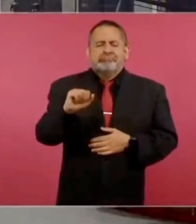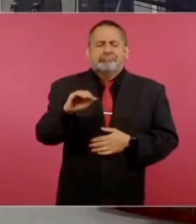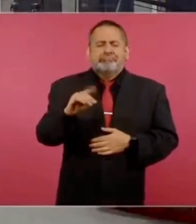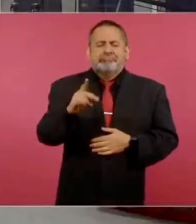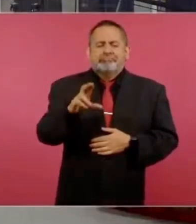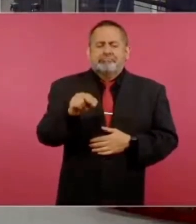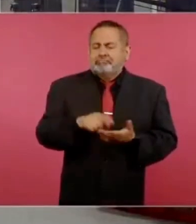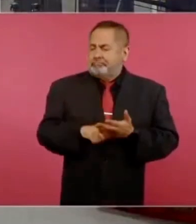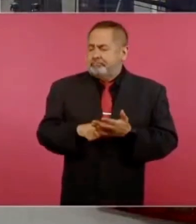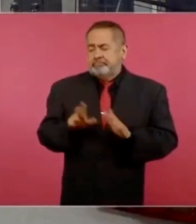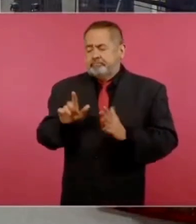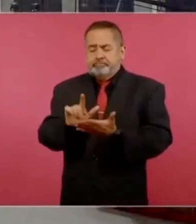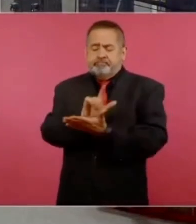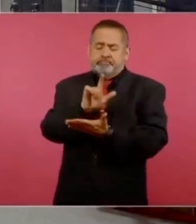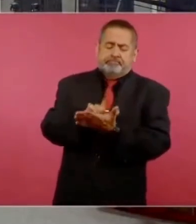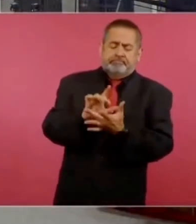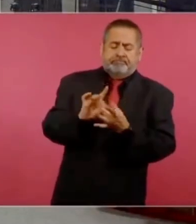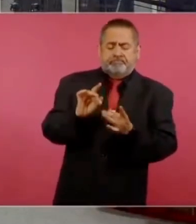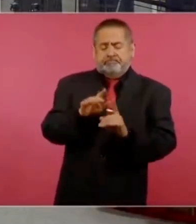una interpretación de la ley.